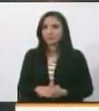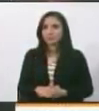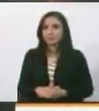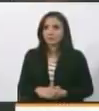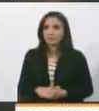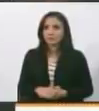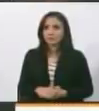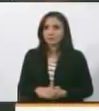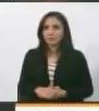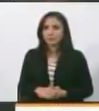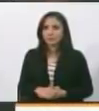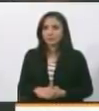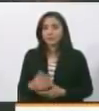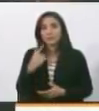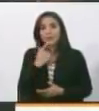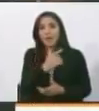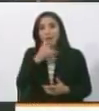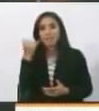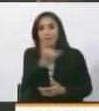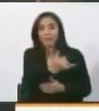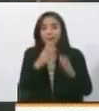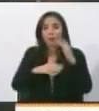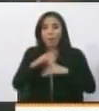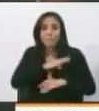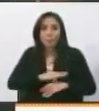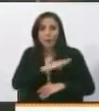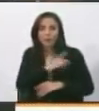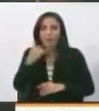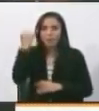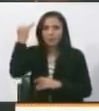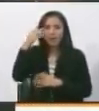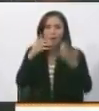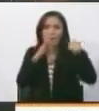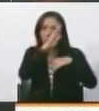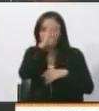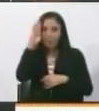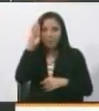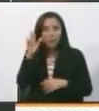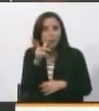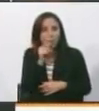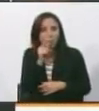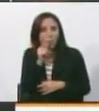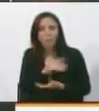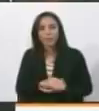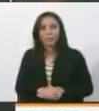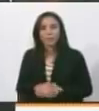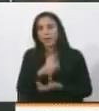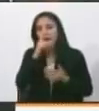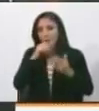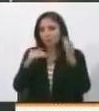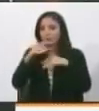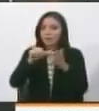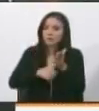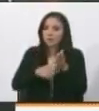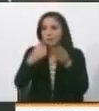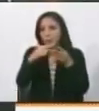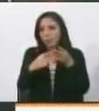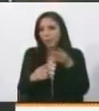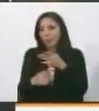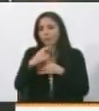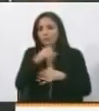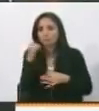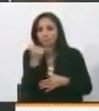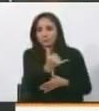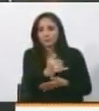Tercero, con lugar la demanda de daños morales incoada por el ciudadano Diosdado Cabello Rondón, mayor de edad, cédula tatá, contra Inversiones Watermelo